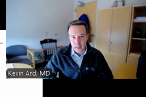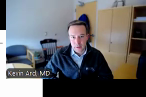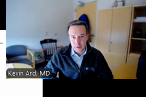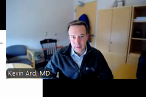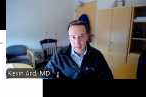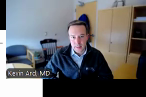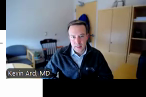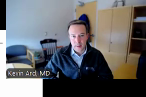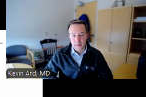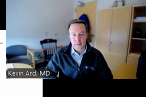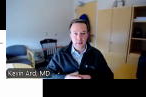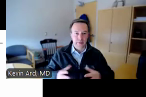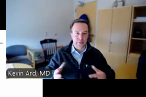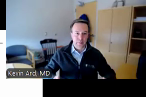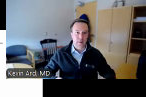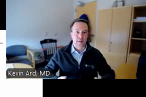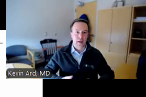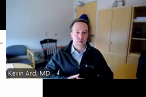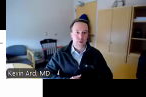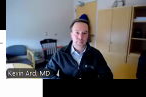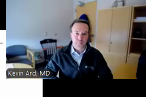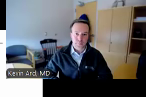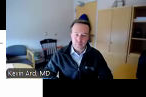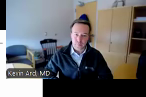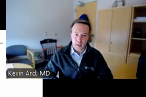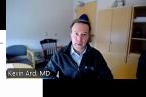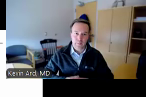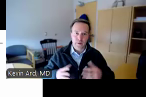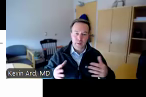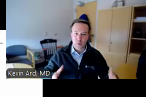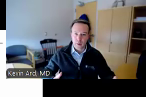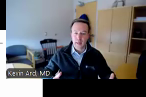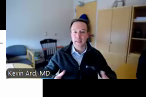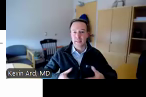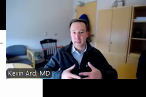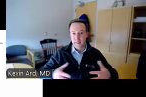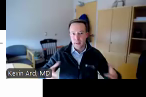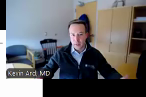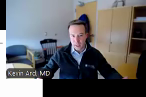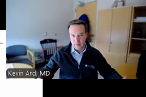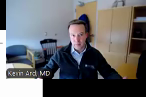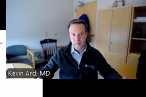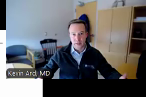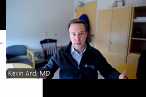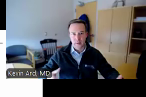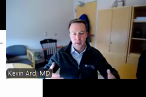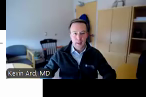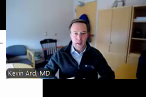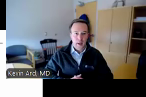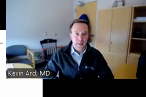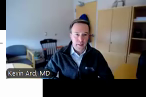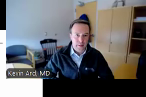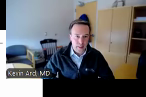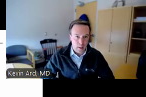Y ahora estamos haciéndolo casi cada 6 meses. em,